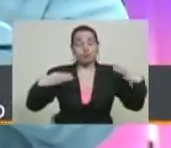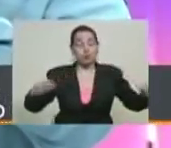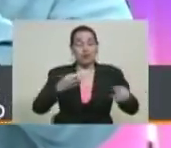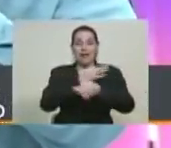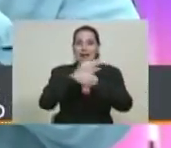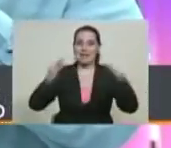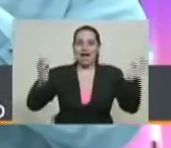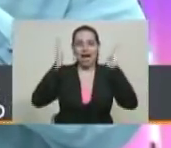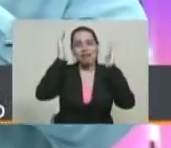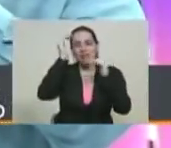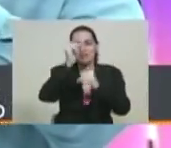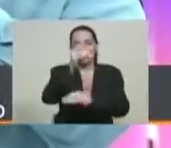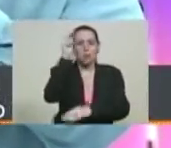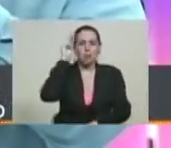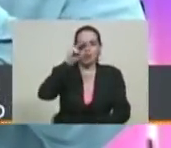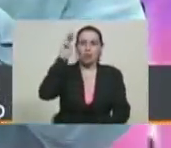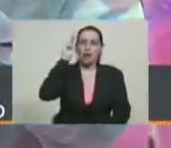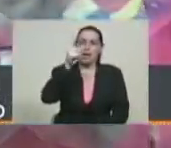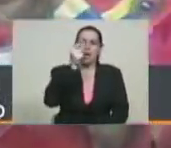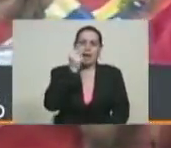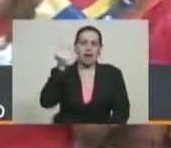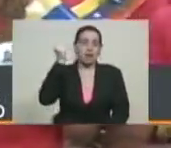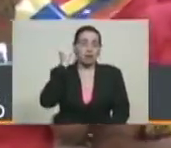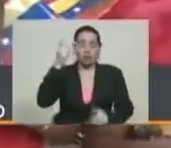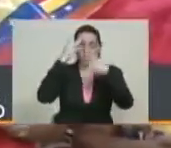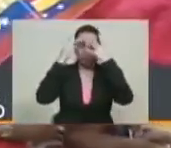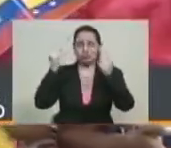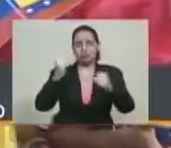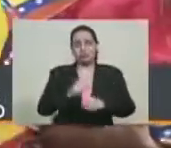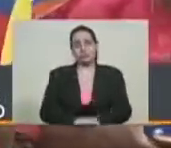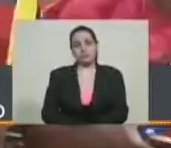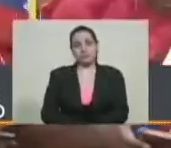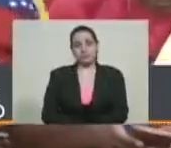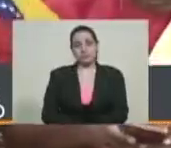atendidos por maestros y maestras preparados.